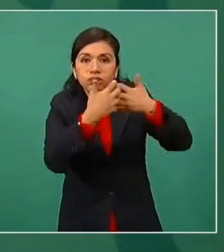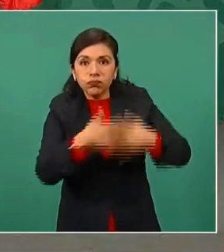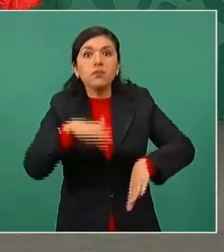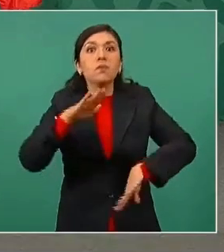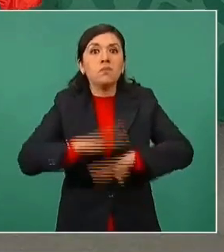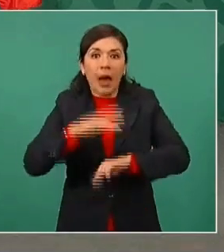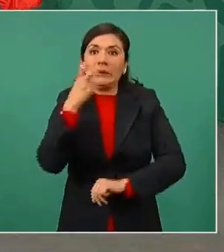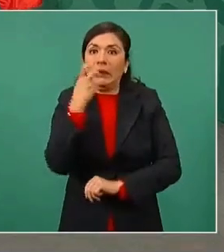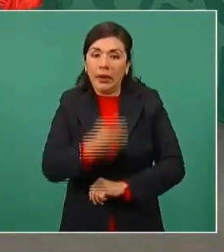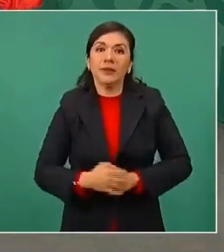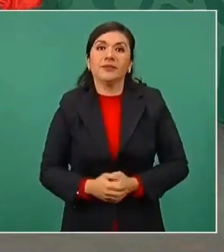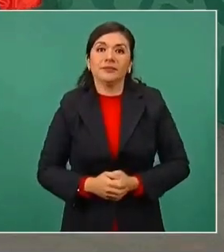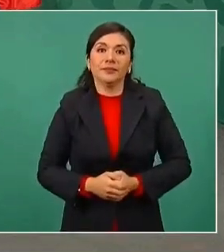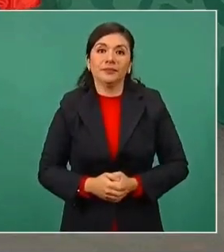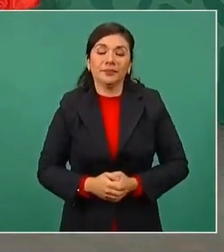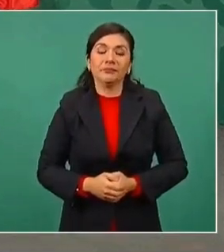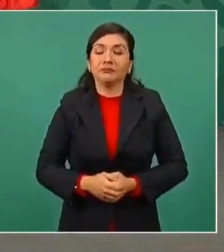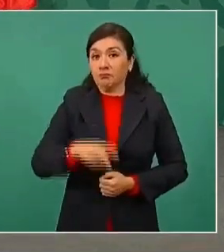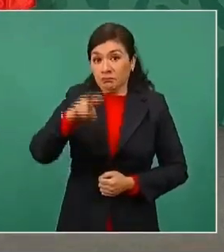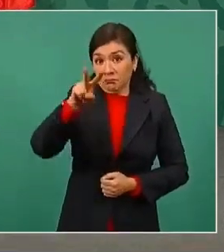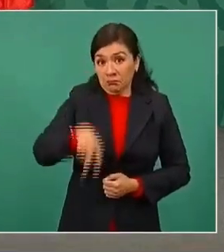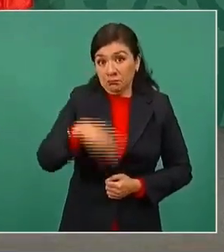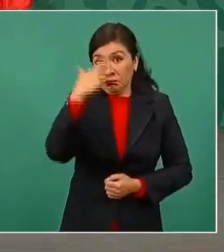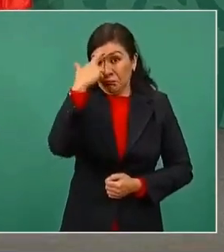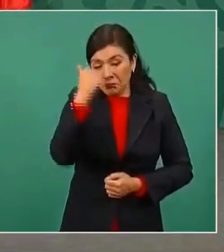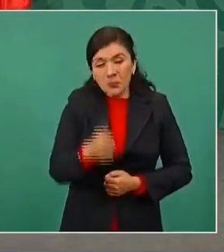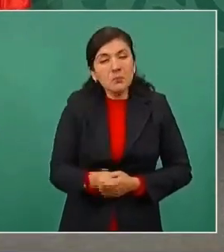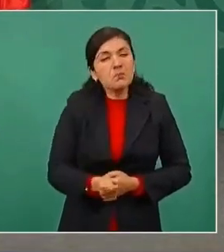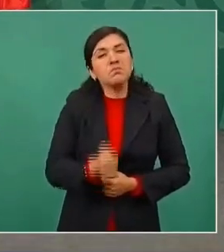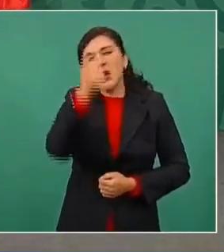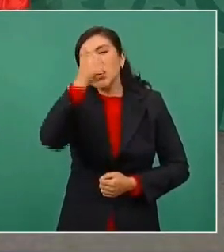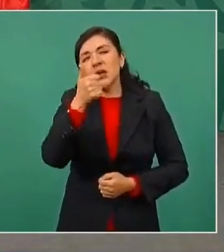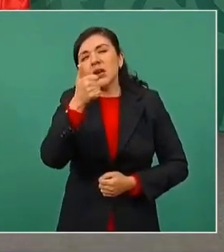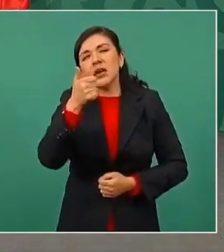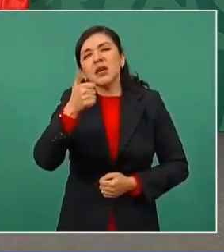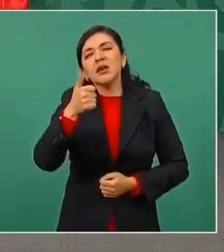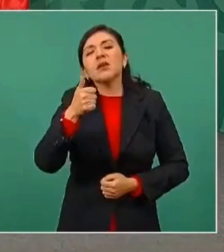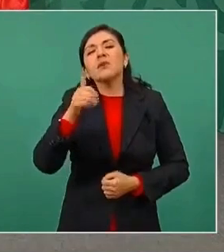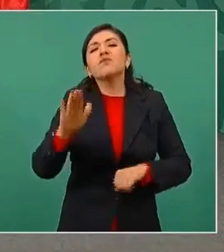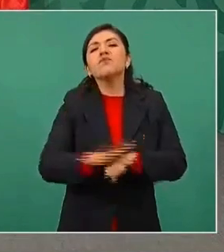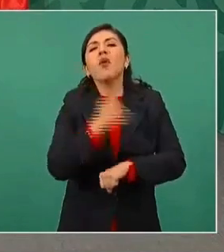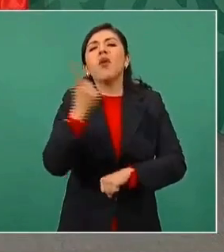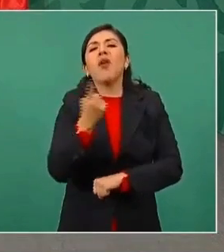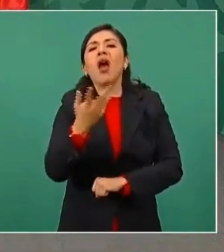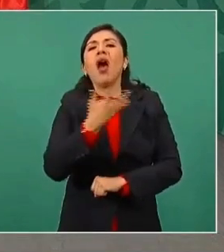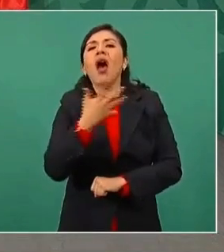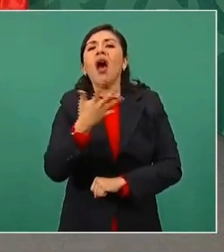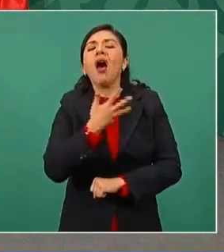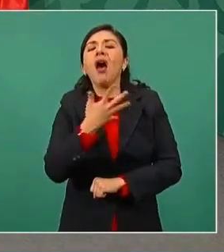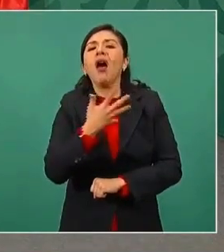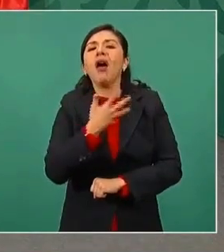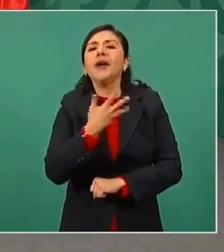porque este fenómeno, en efecto, se originó porque hay mucho circulante,